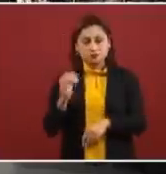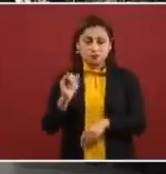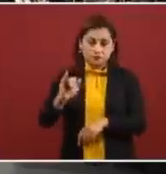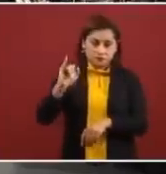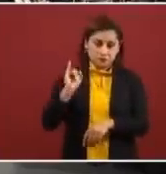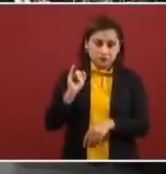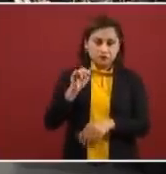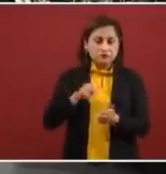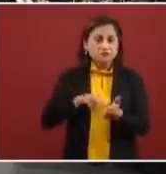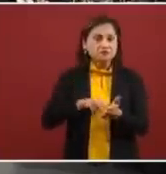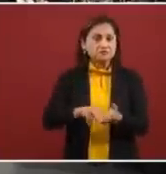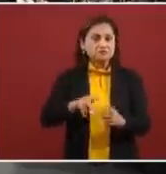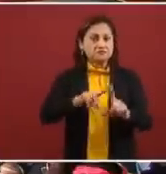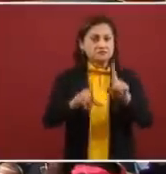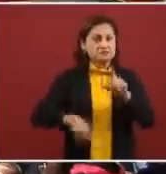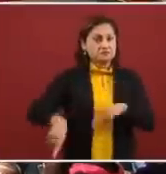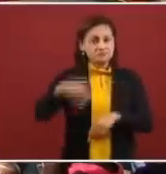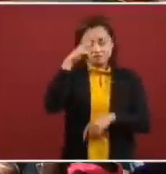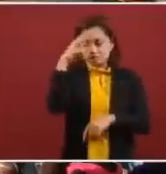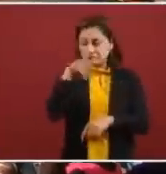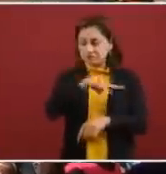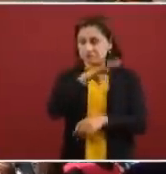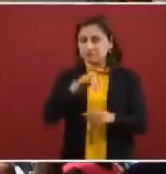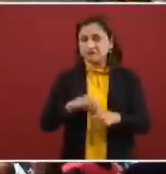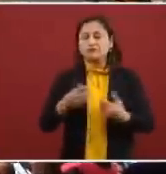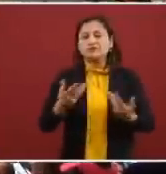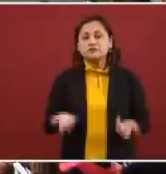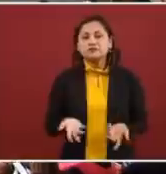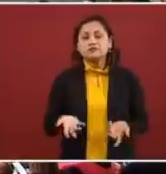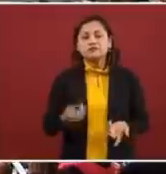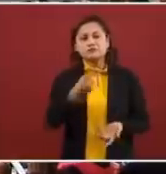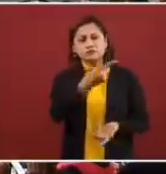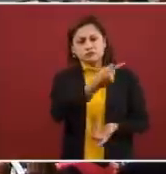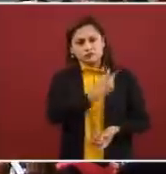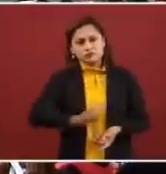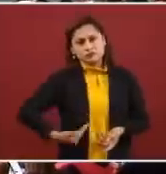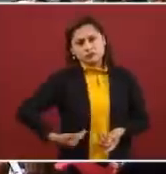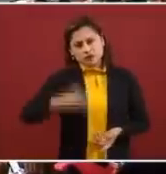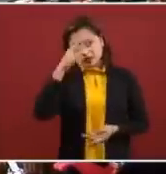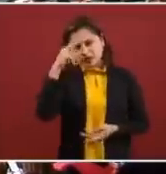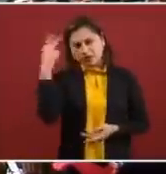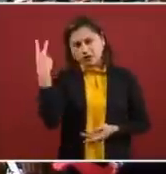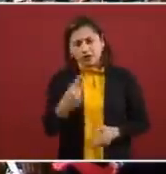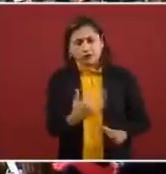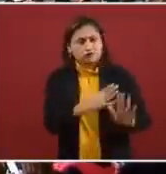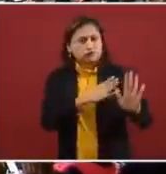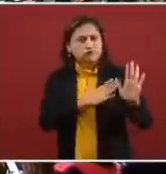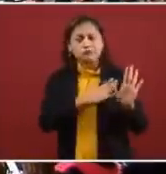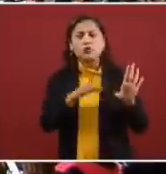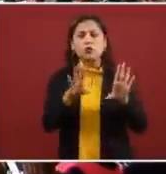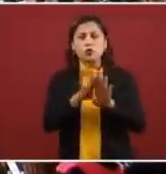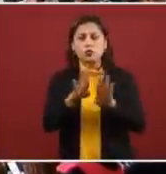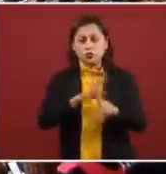para todo méxico cuál es el compromiso del presidente de la república mexicana frente a la sociedad